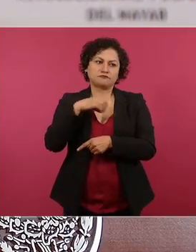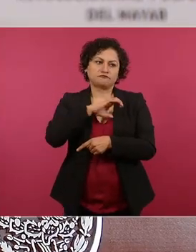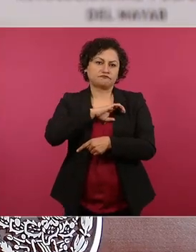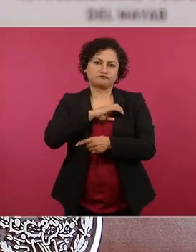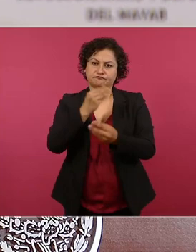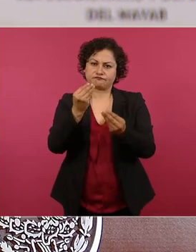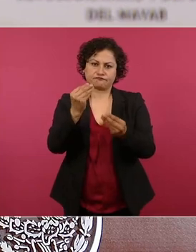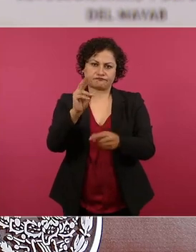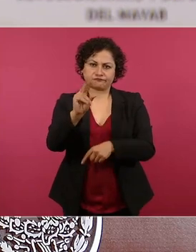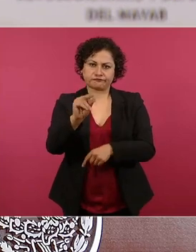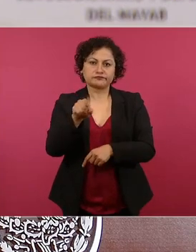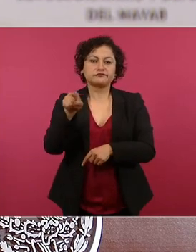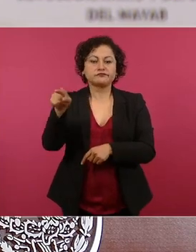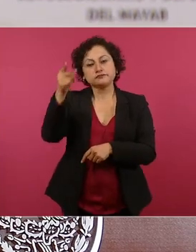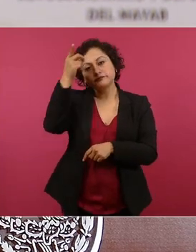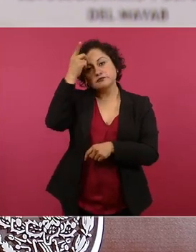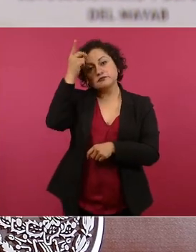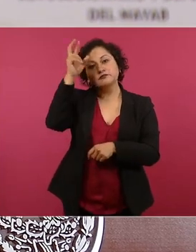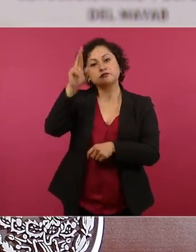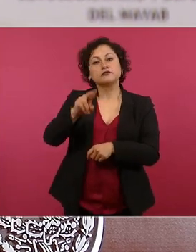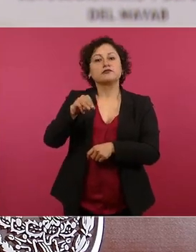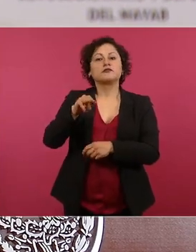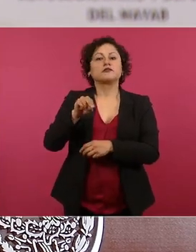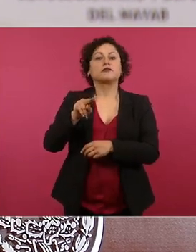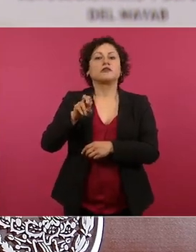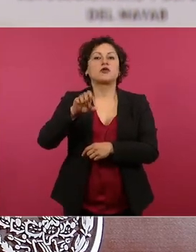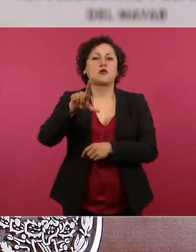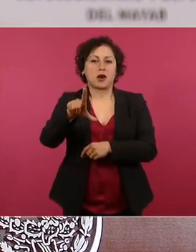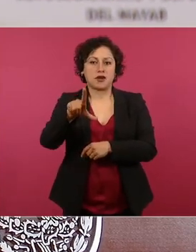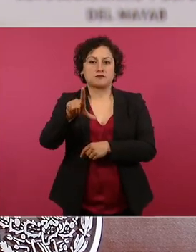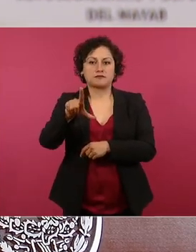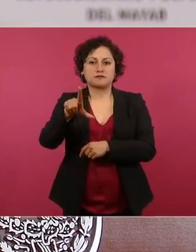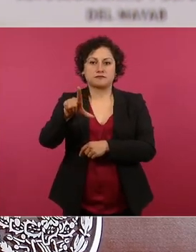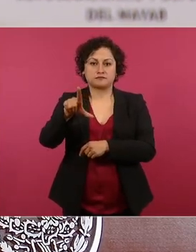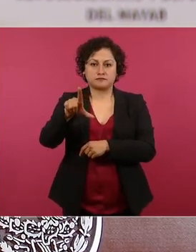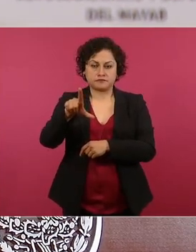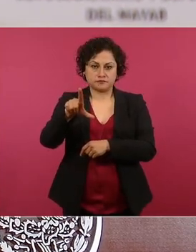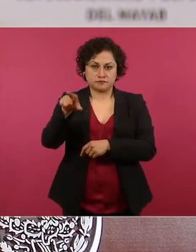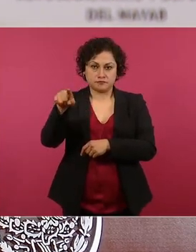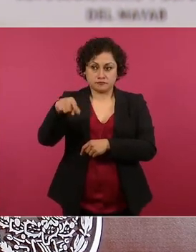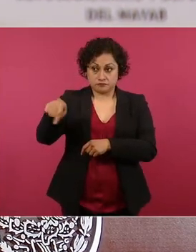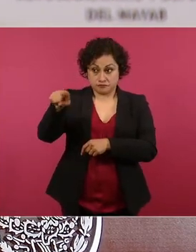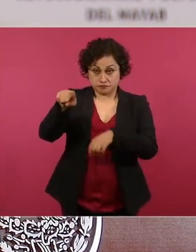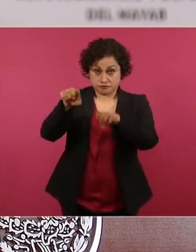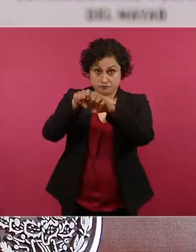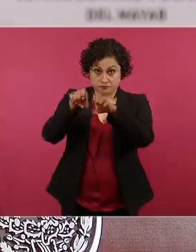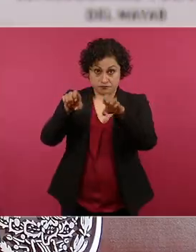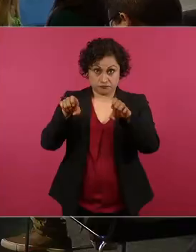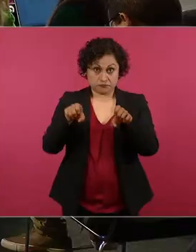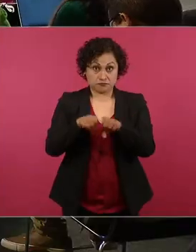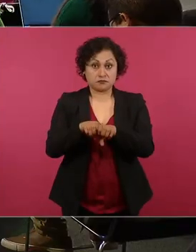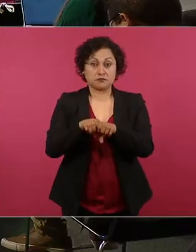Manuel es el director, y todos los